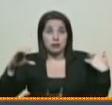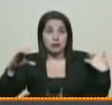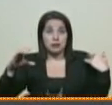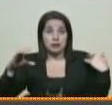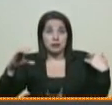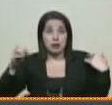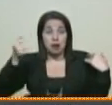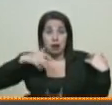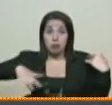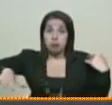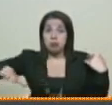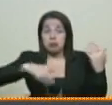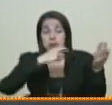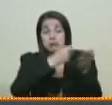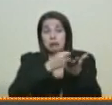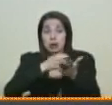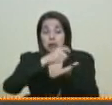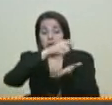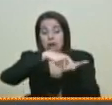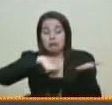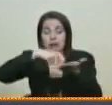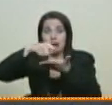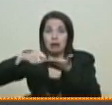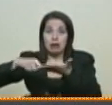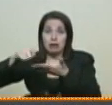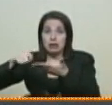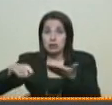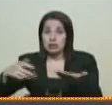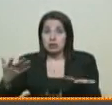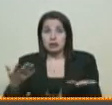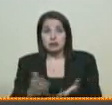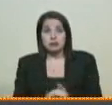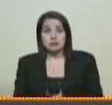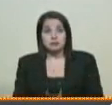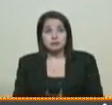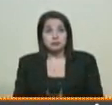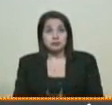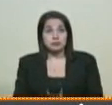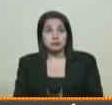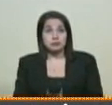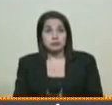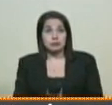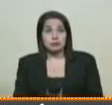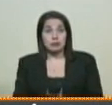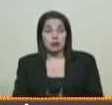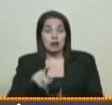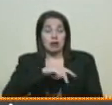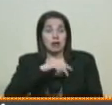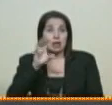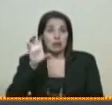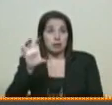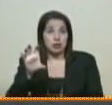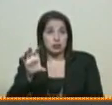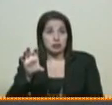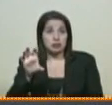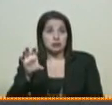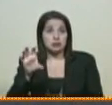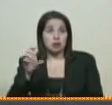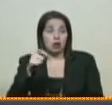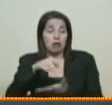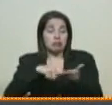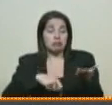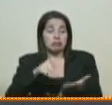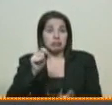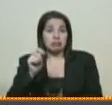Nuestro pueblo está pagando todo con la tarjeta de débito, con la billetera digital del carnet de la patria, con la tarjeta de